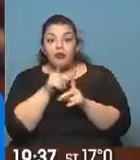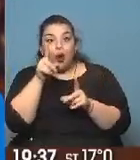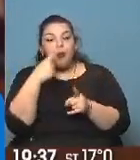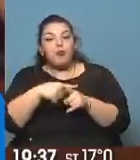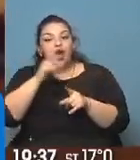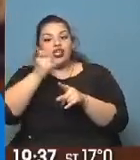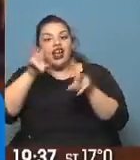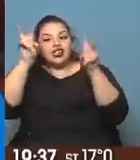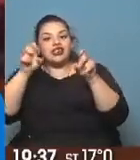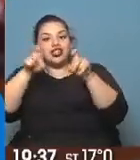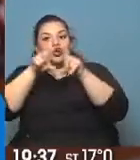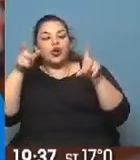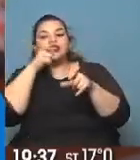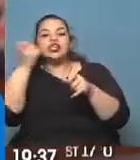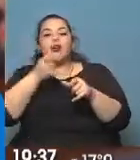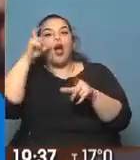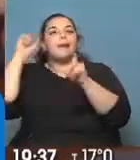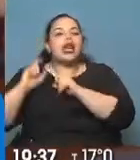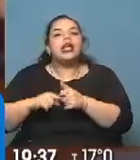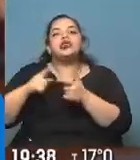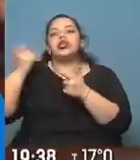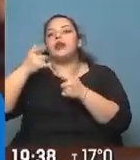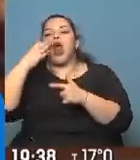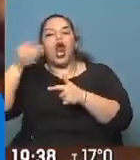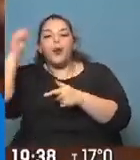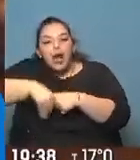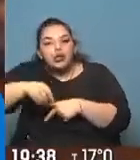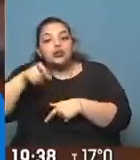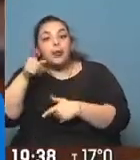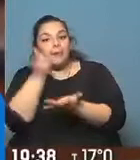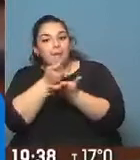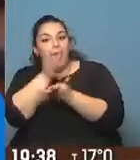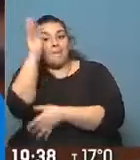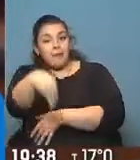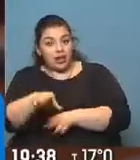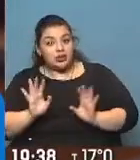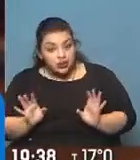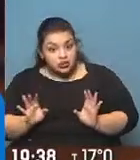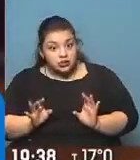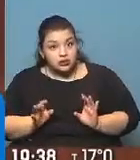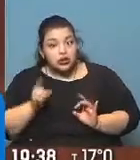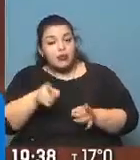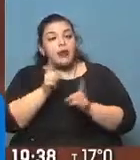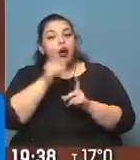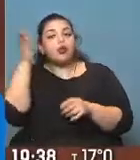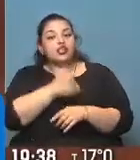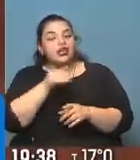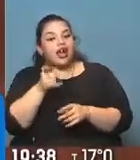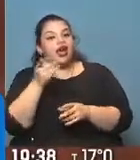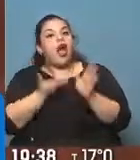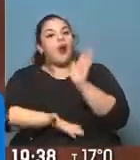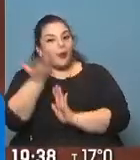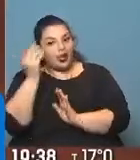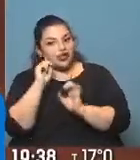si tenemos una maestría si tenemos un doctorado y en algún momento llega a ser un porcentaje significativo de nuestro salario sé